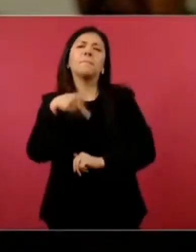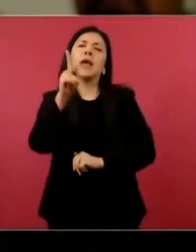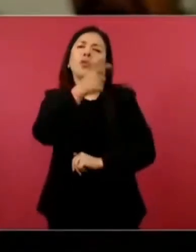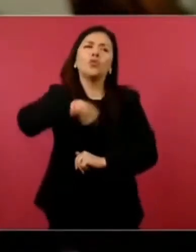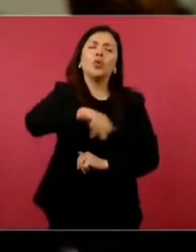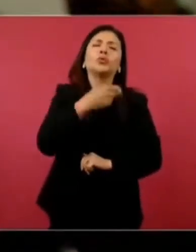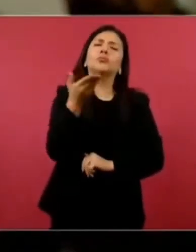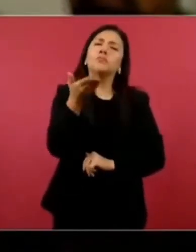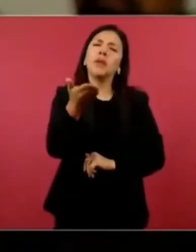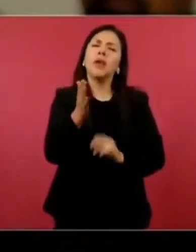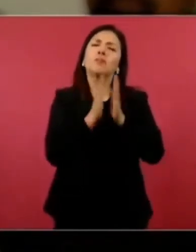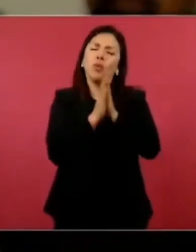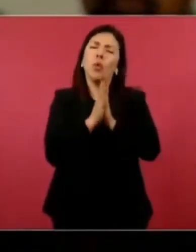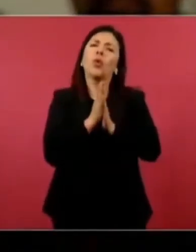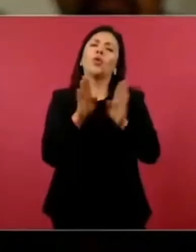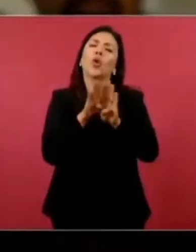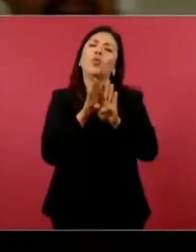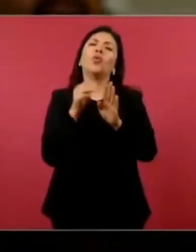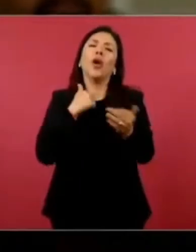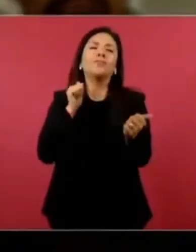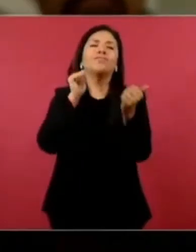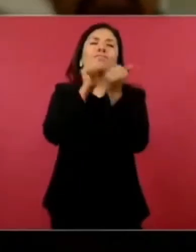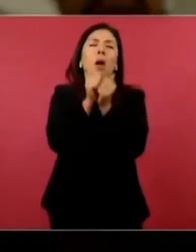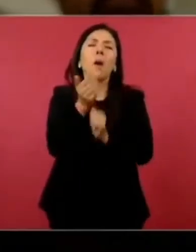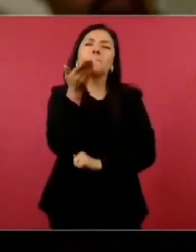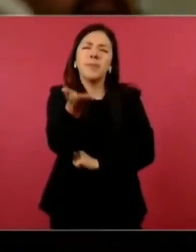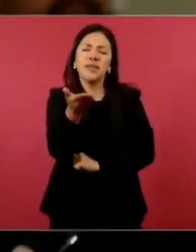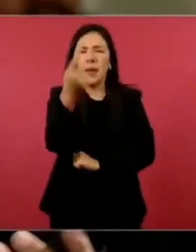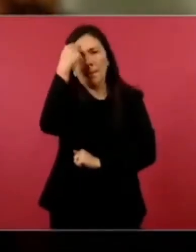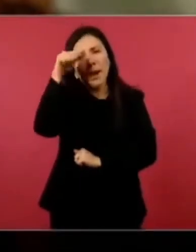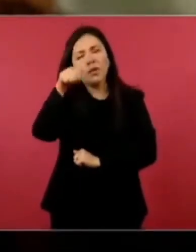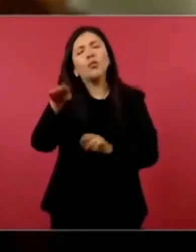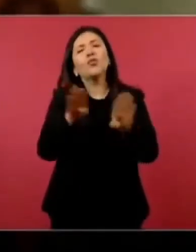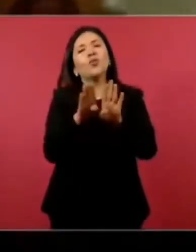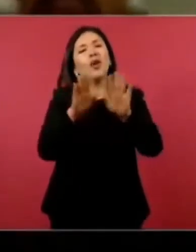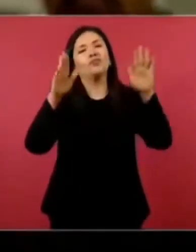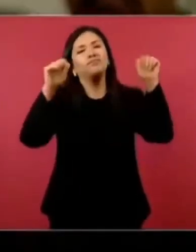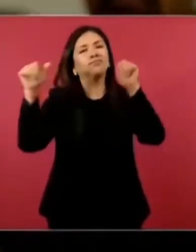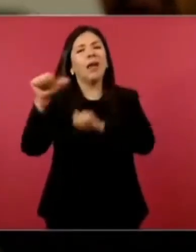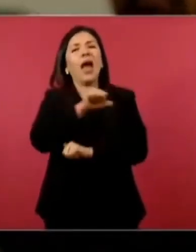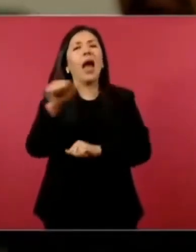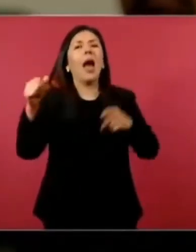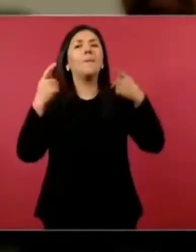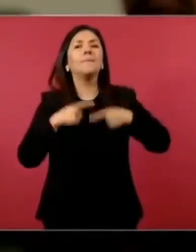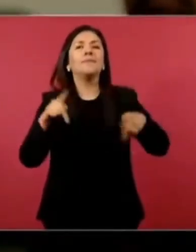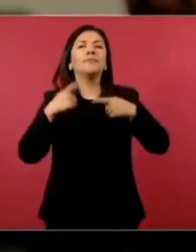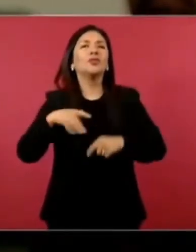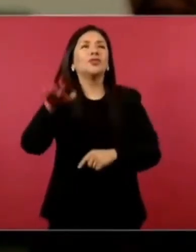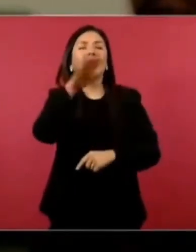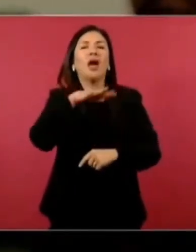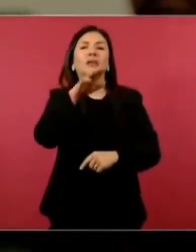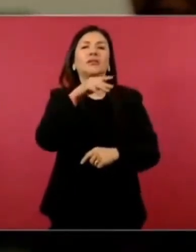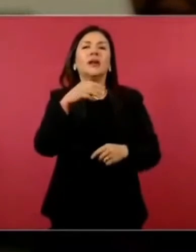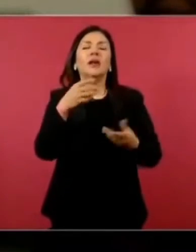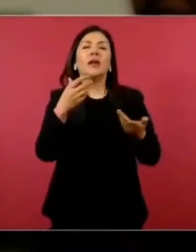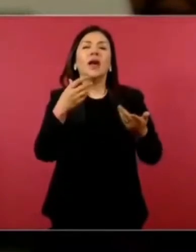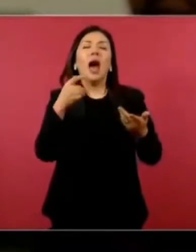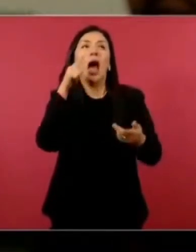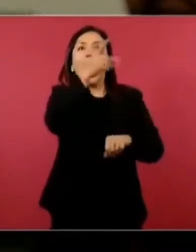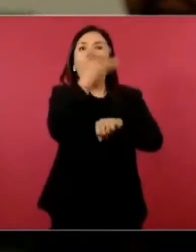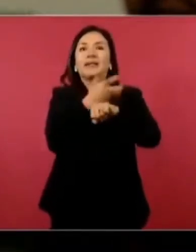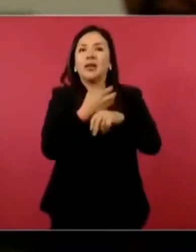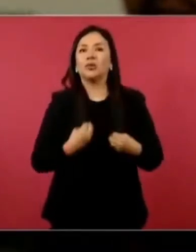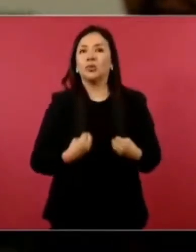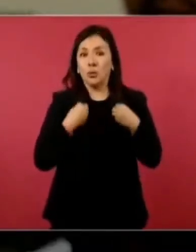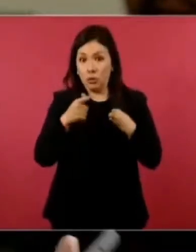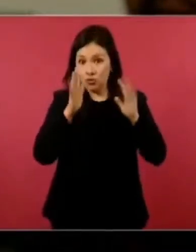pedido acerca una petición especial para una despedida de los paisanos. No sé si ya tenga algo